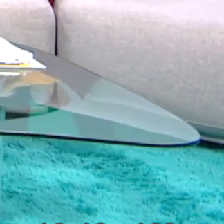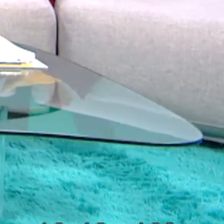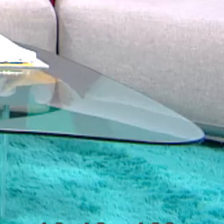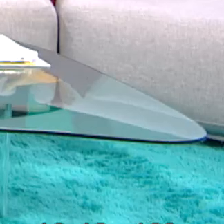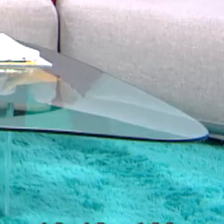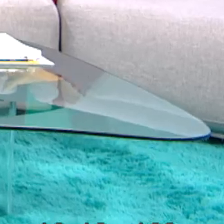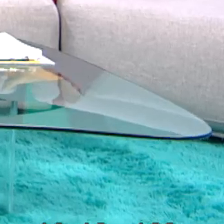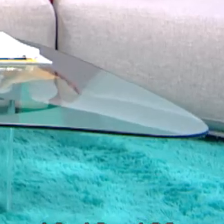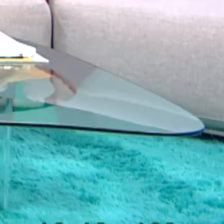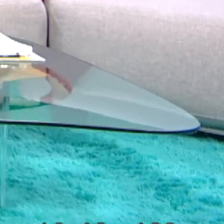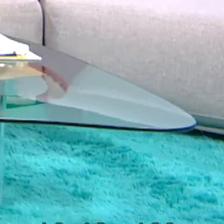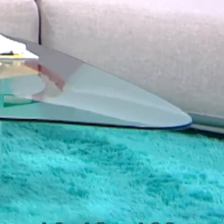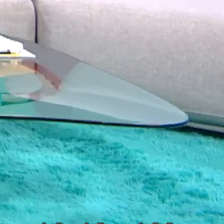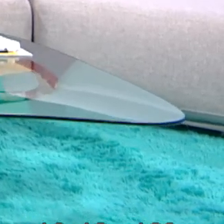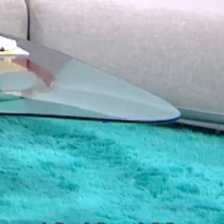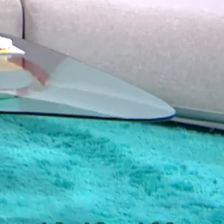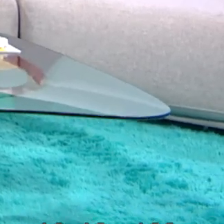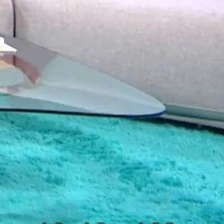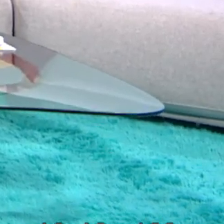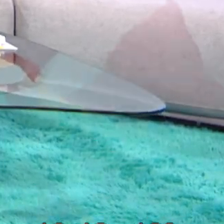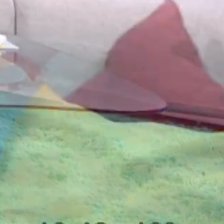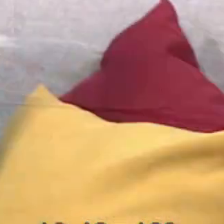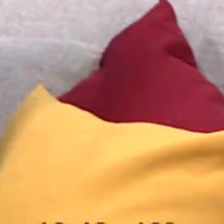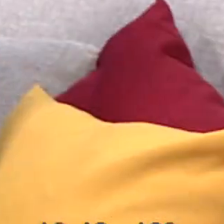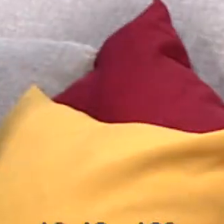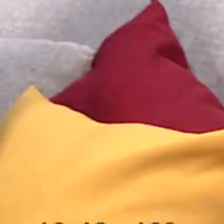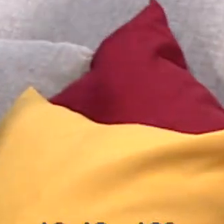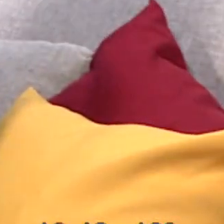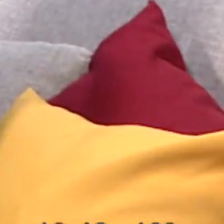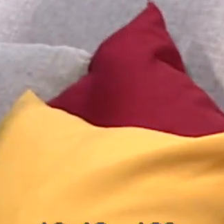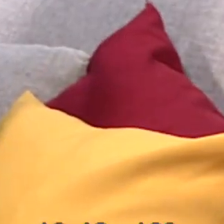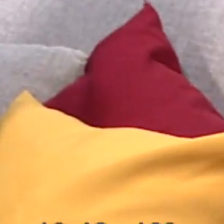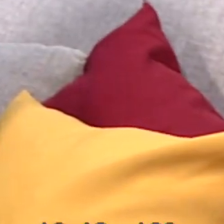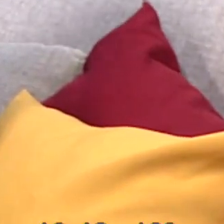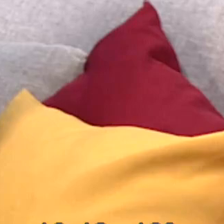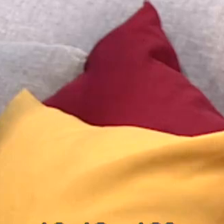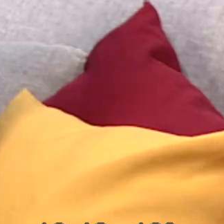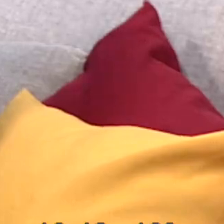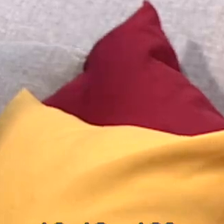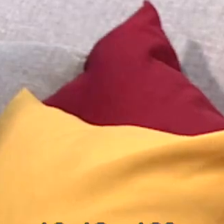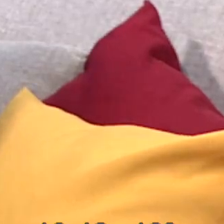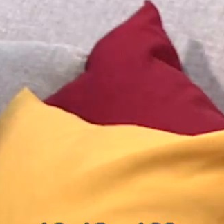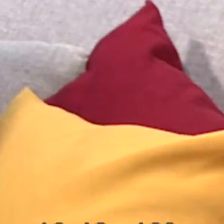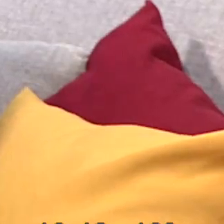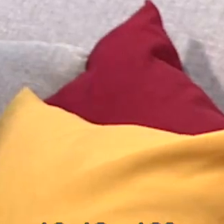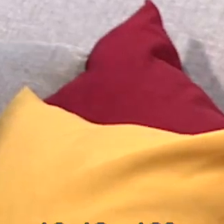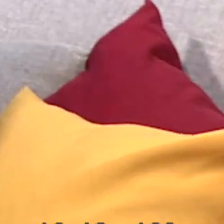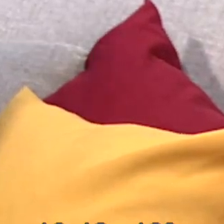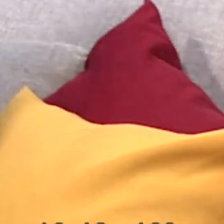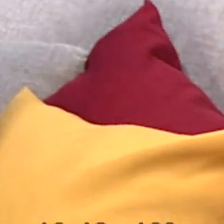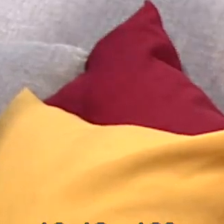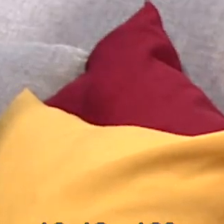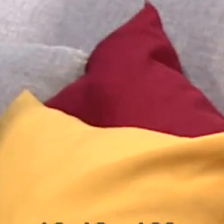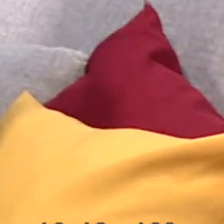Viven en campos o en jaulas, que limpia le llega su agua.